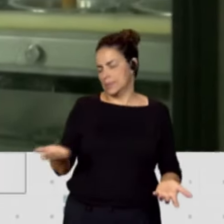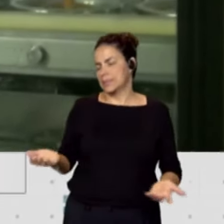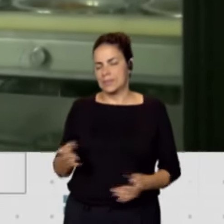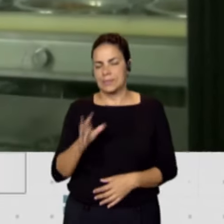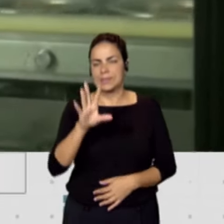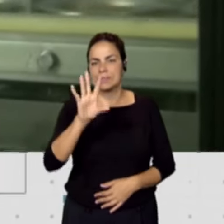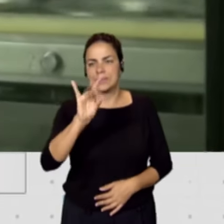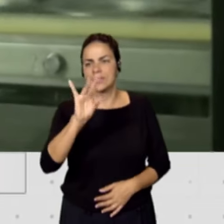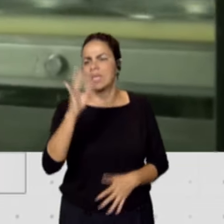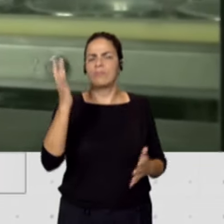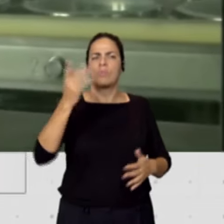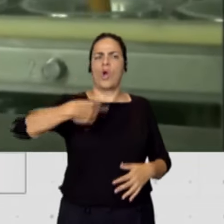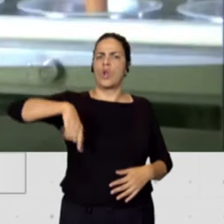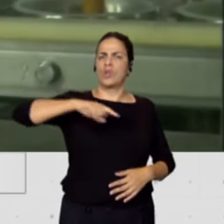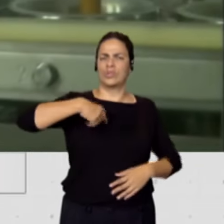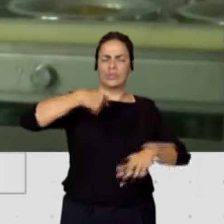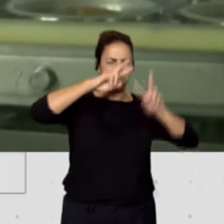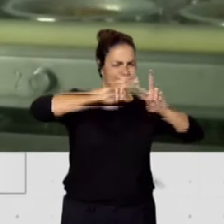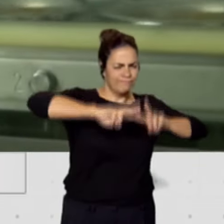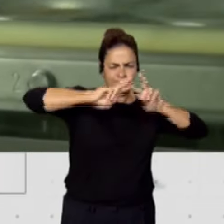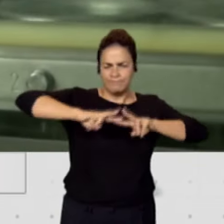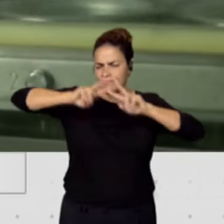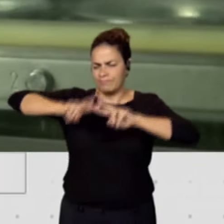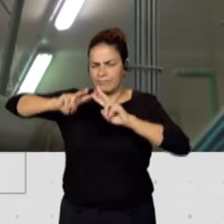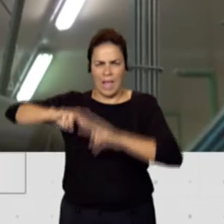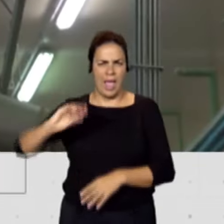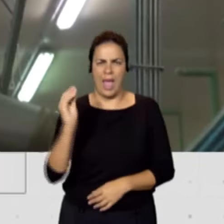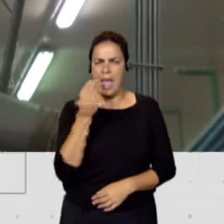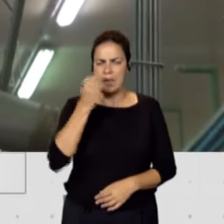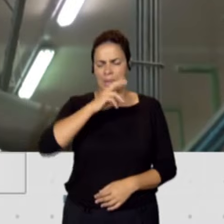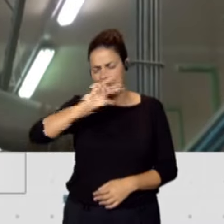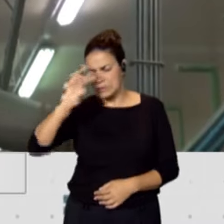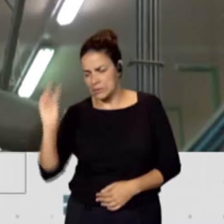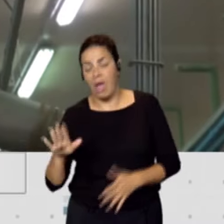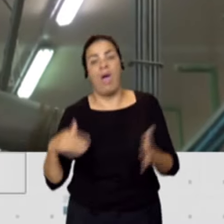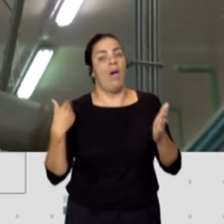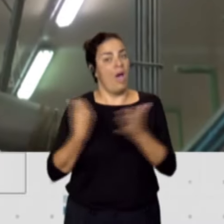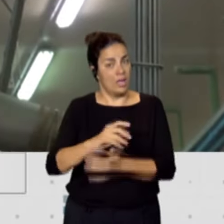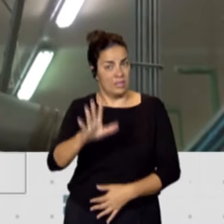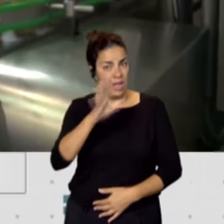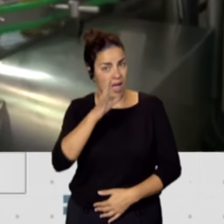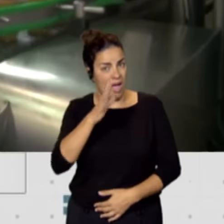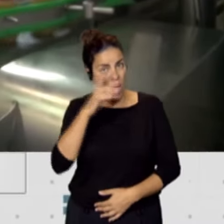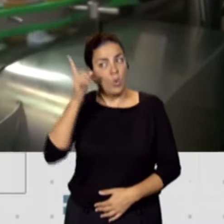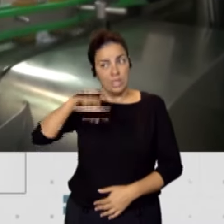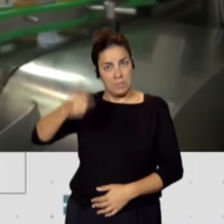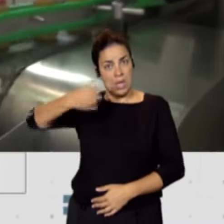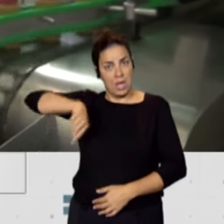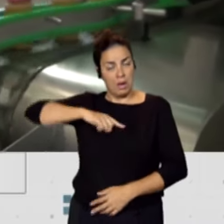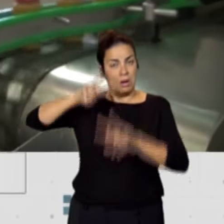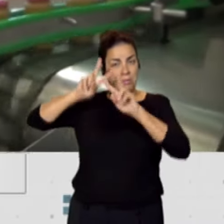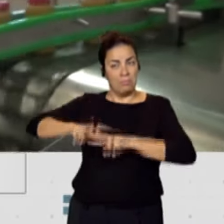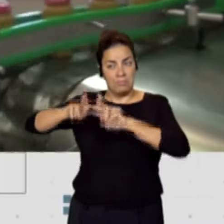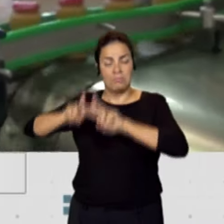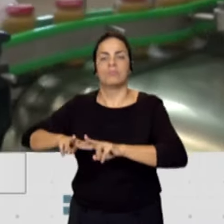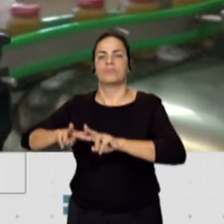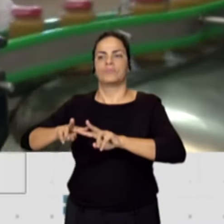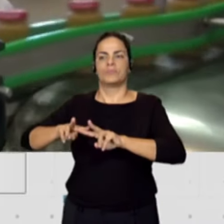hecho análisis en una gran variedad de aliment ent Incluso en el agua que consumimos Y prácticamente que es